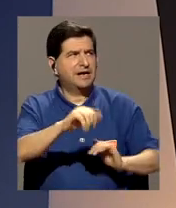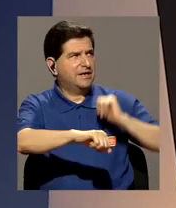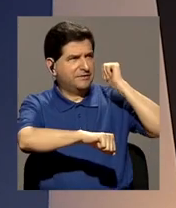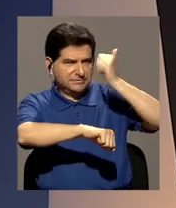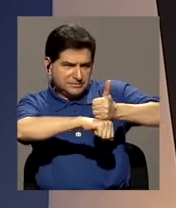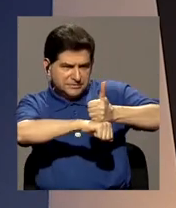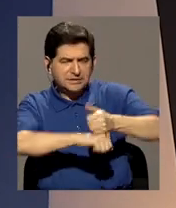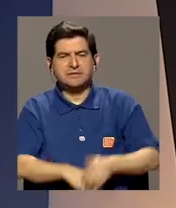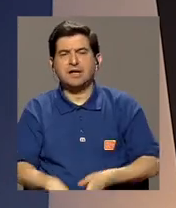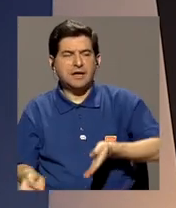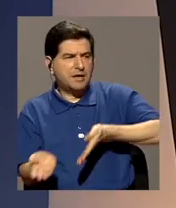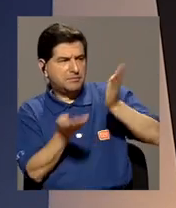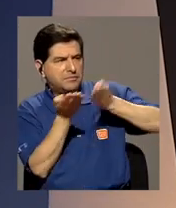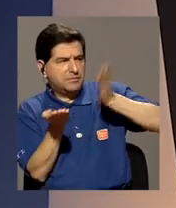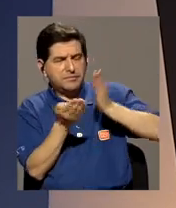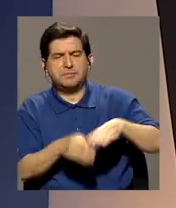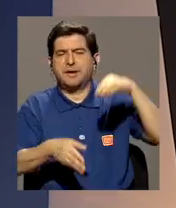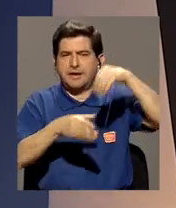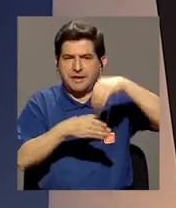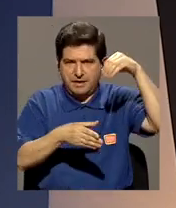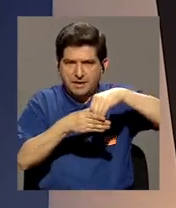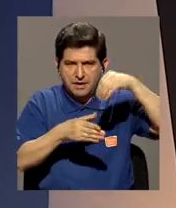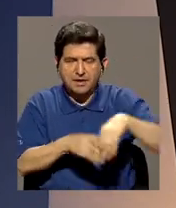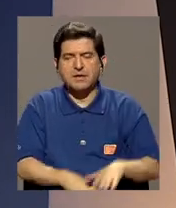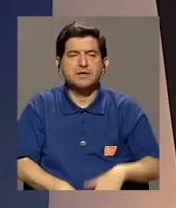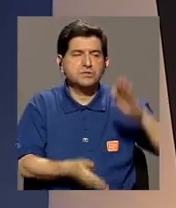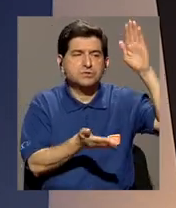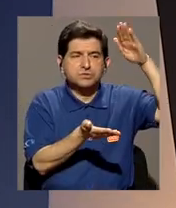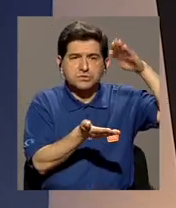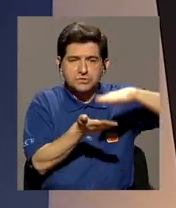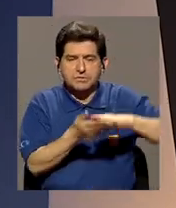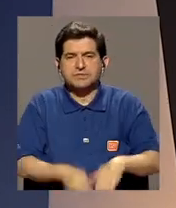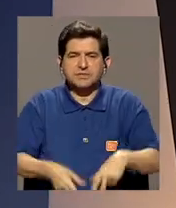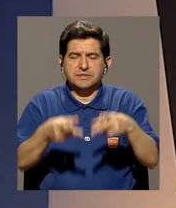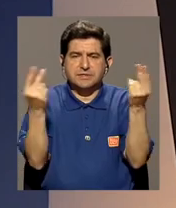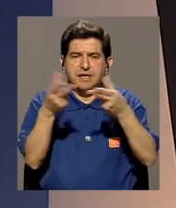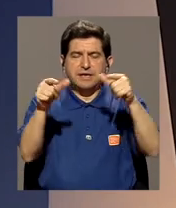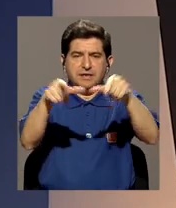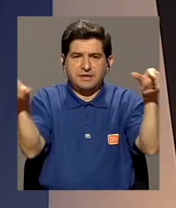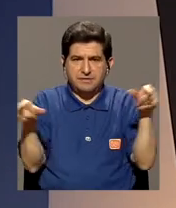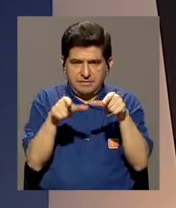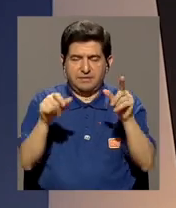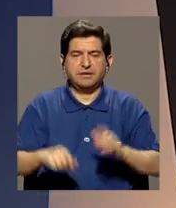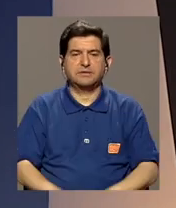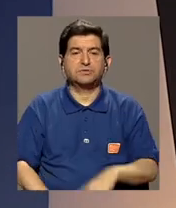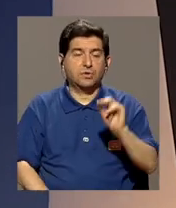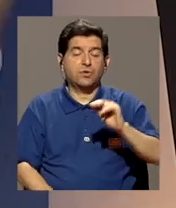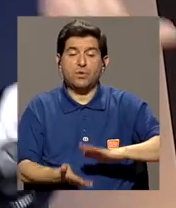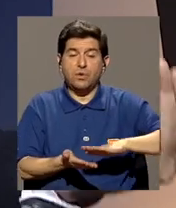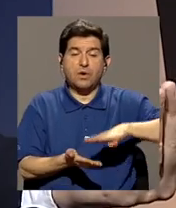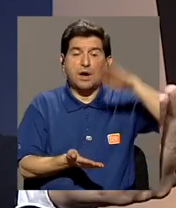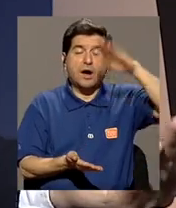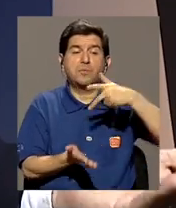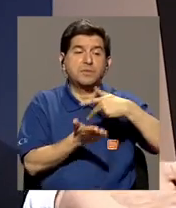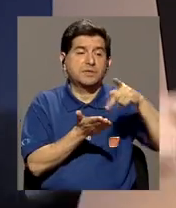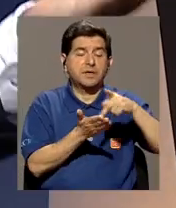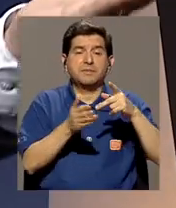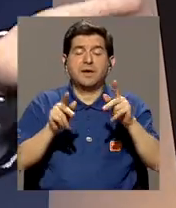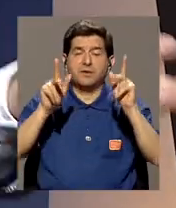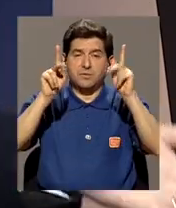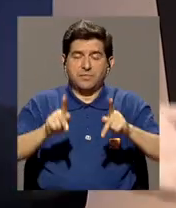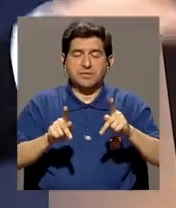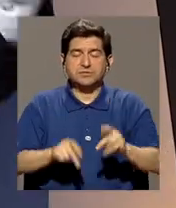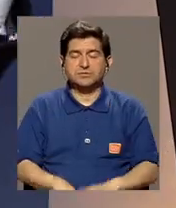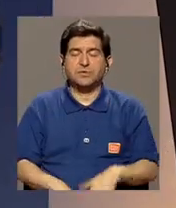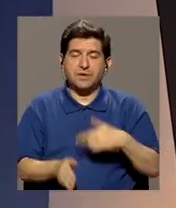esté exportando y generando ingresos para bajar las tarifas locales sino que más bien hay que aumentarle las tarifas a los consumidores